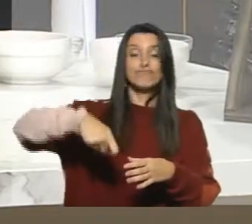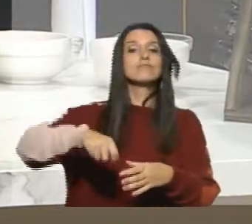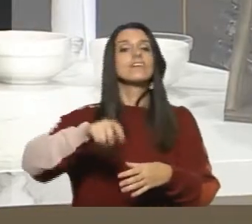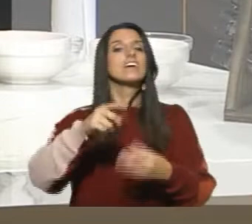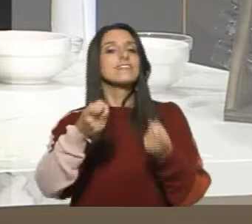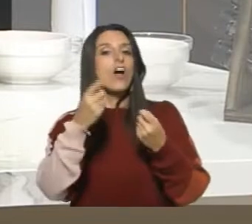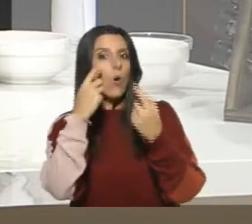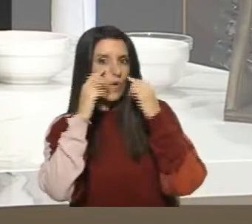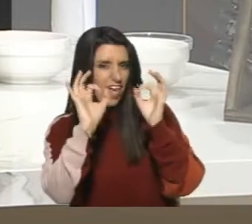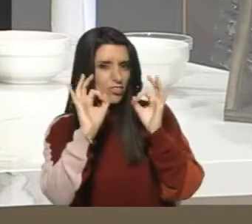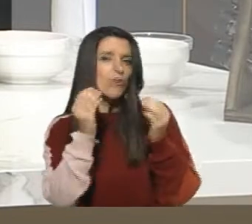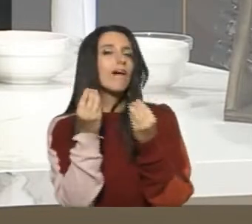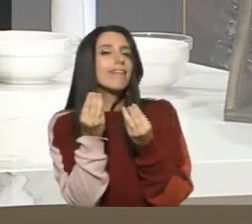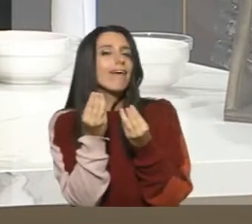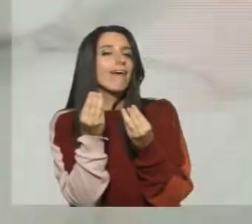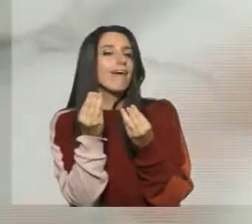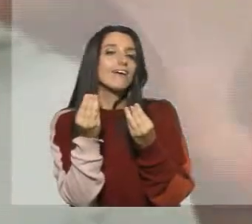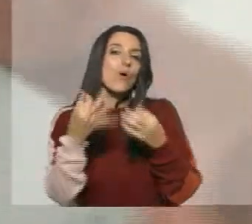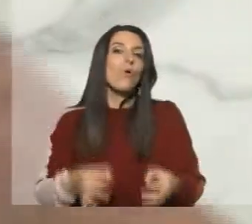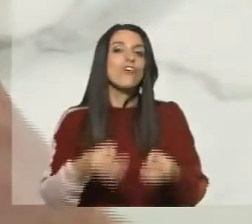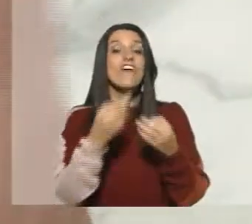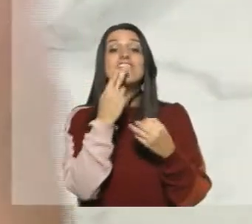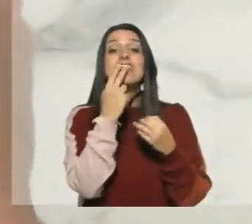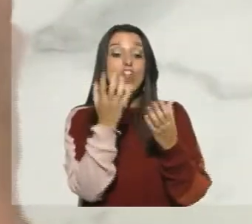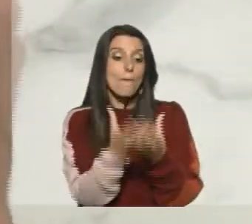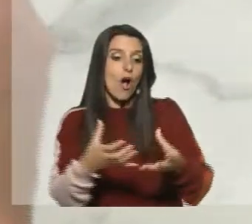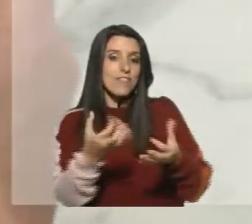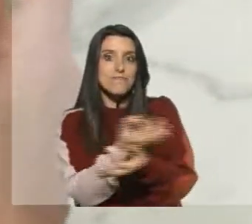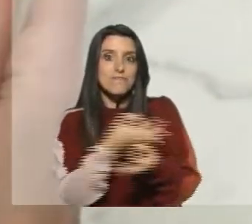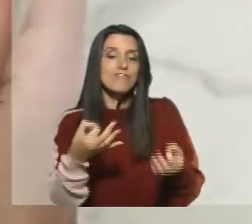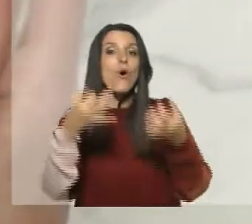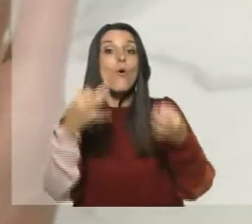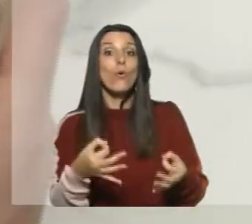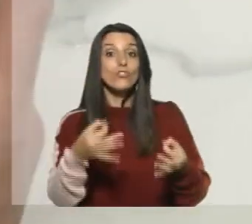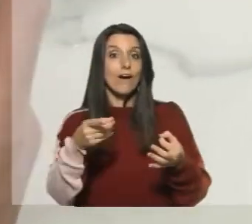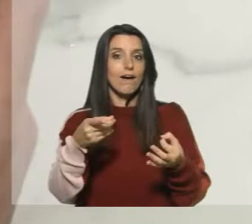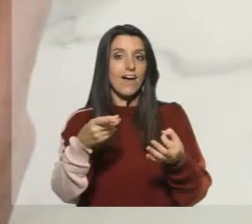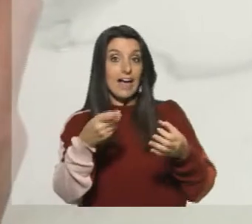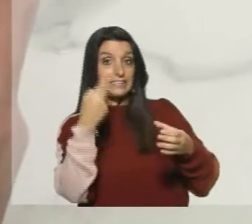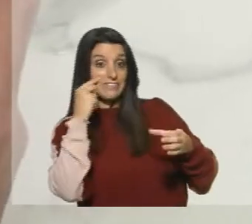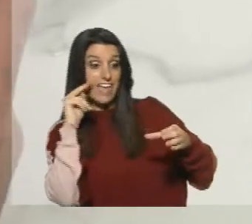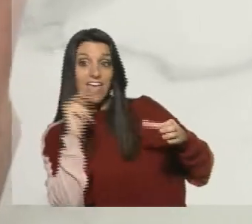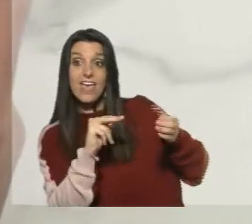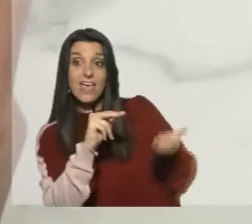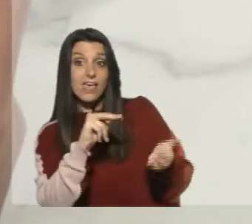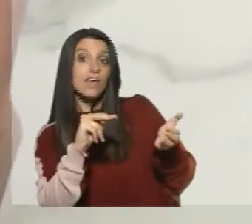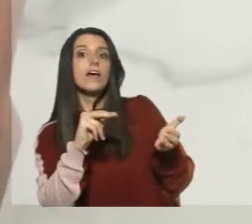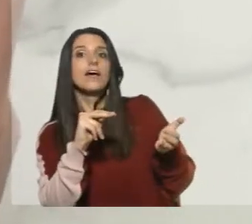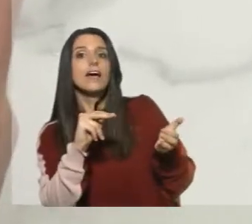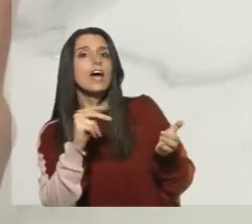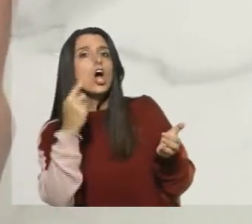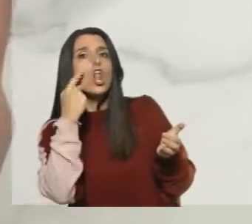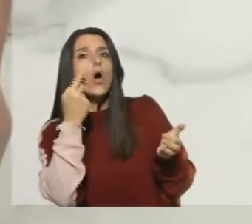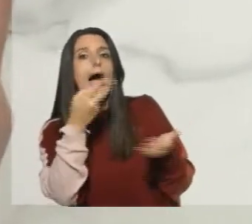tener cuidado. Acá, como tenemos un bol de vidrio, vos lo podés ver perfecto. ¿Qué es la parte de abajo? A ver, se ve ahí. Por acá abajo, que no te vaya a